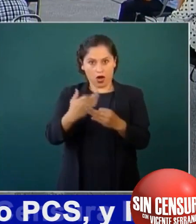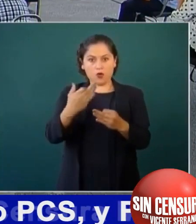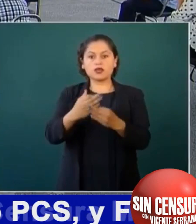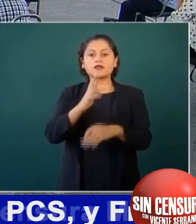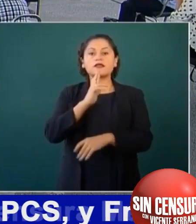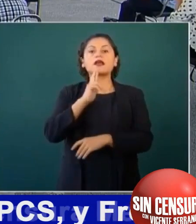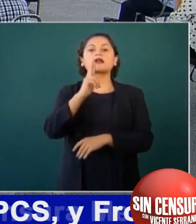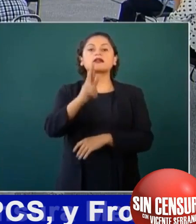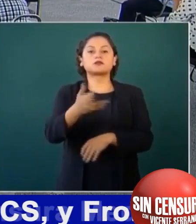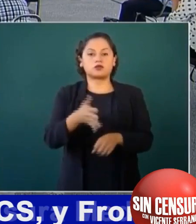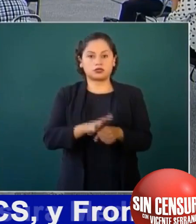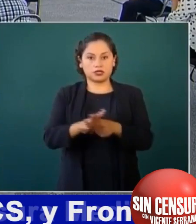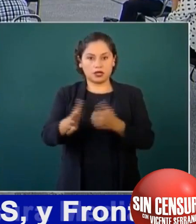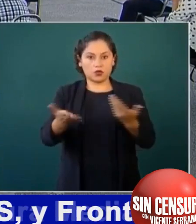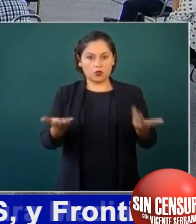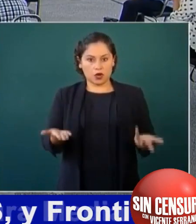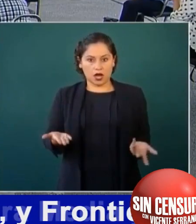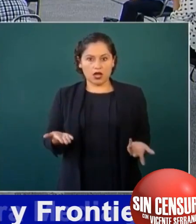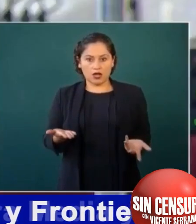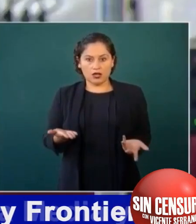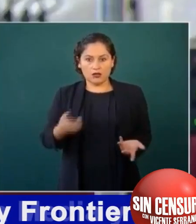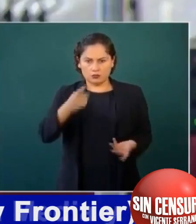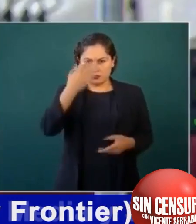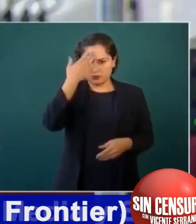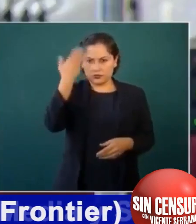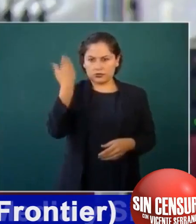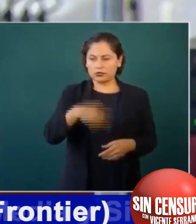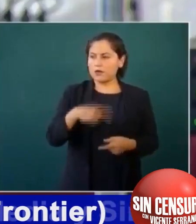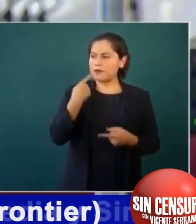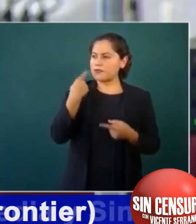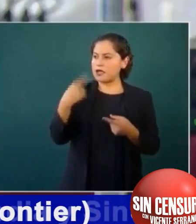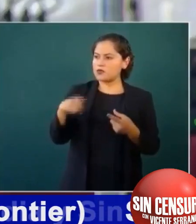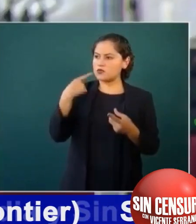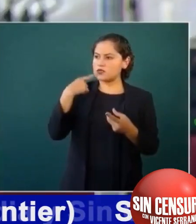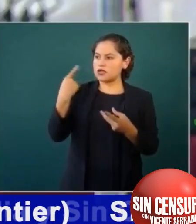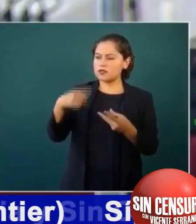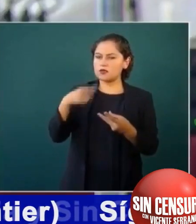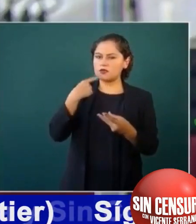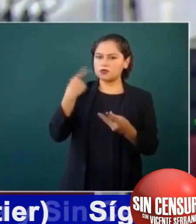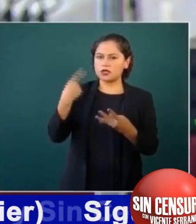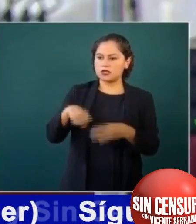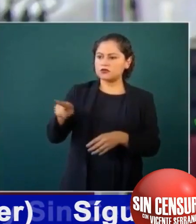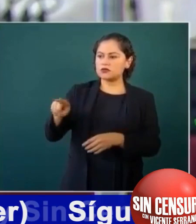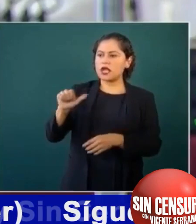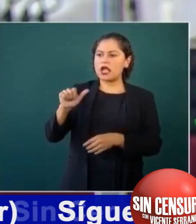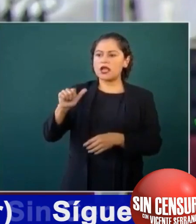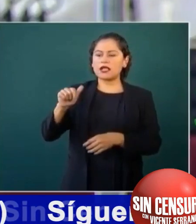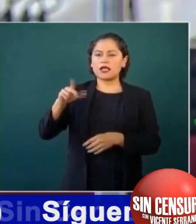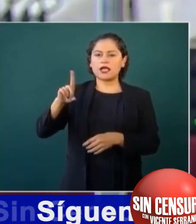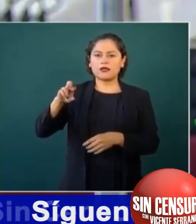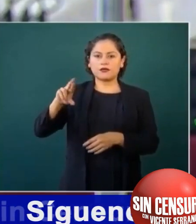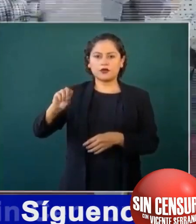a las denuncias que ha interpuesto ante la Fiscalía General de la República Alejandro Rojas Díaz Durán,